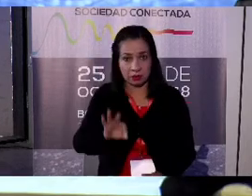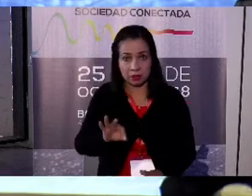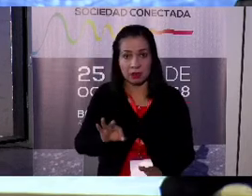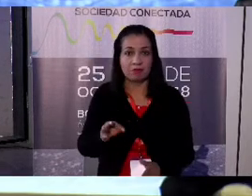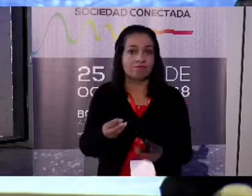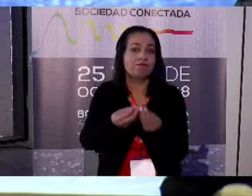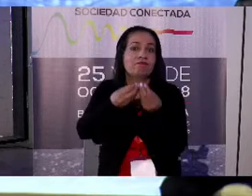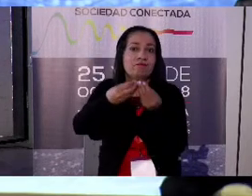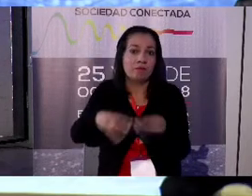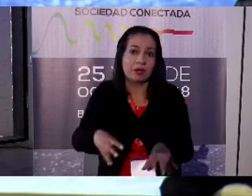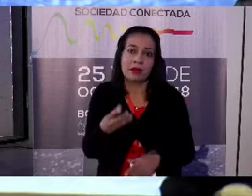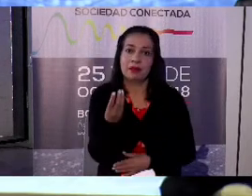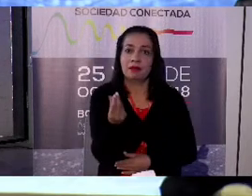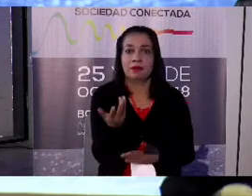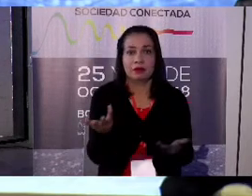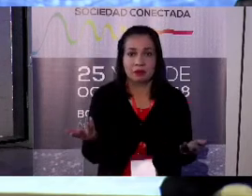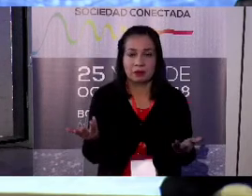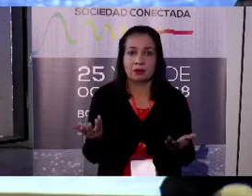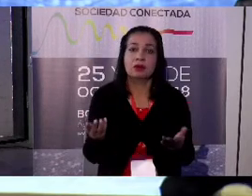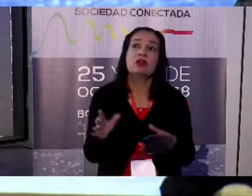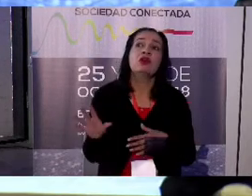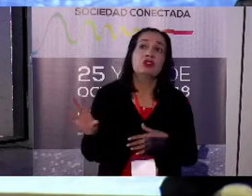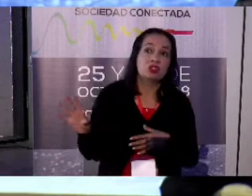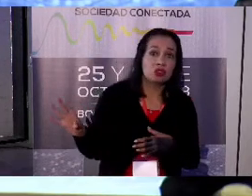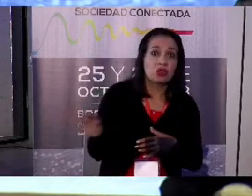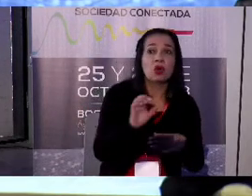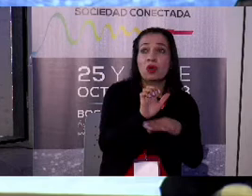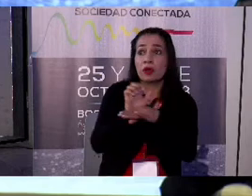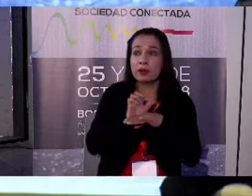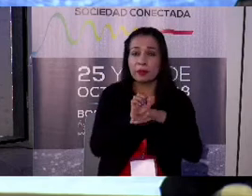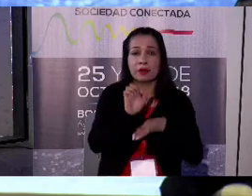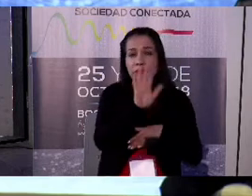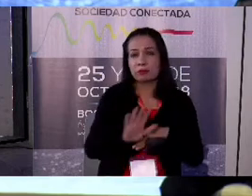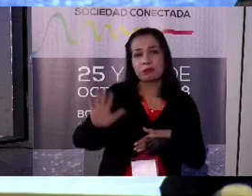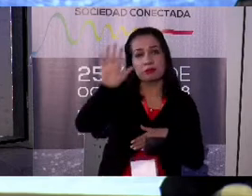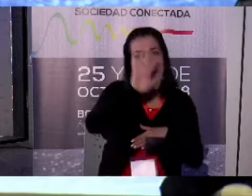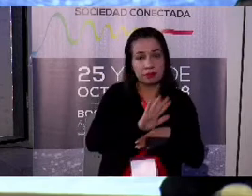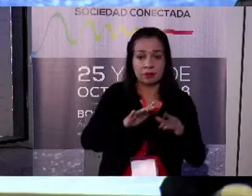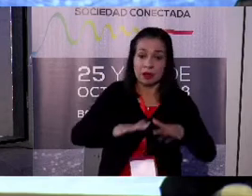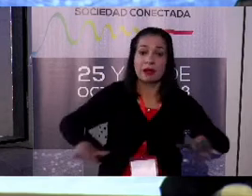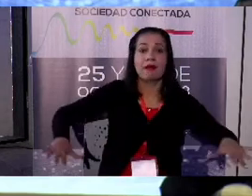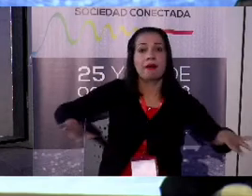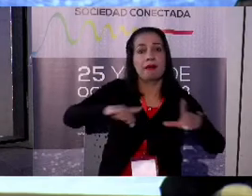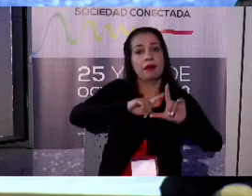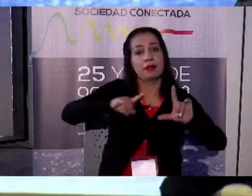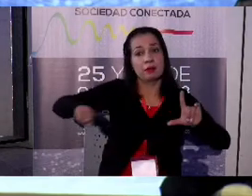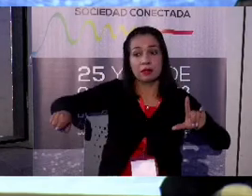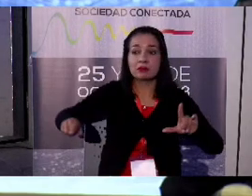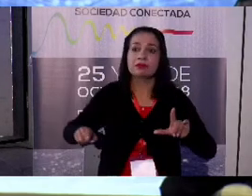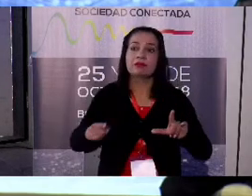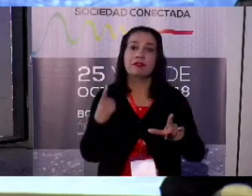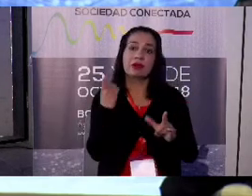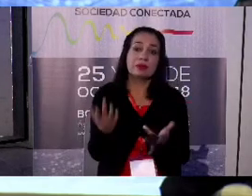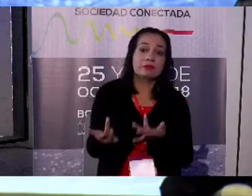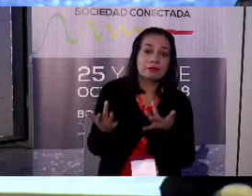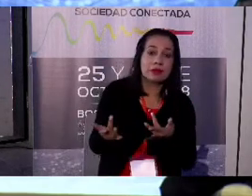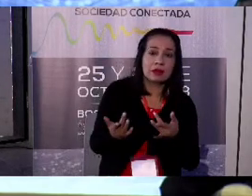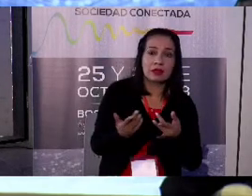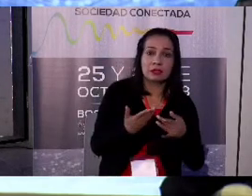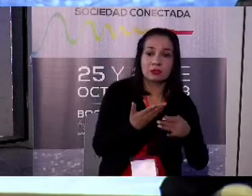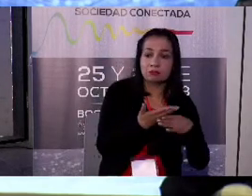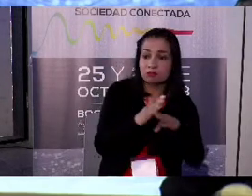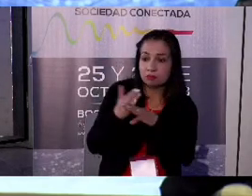todos los reguladores de la región eh tenemos espectro que eh está esperando algún tipo de fase reasignación reordenamiento